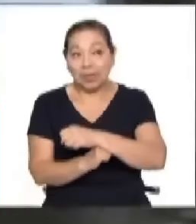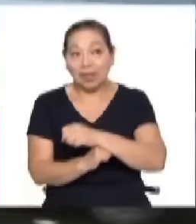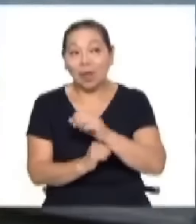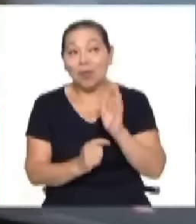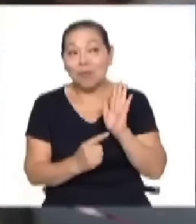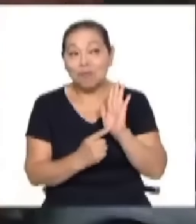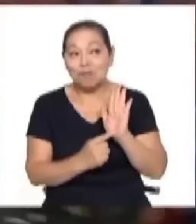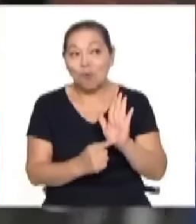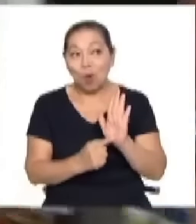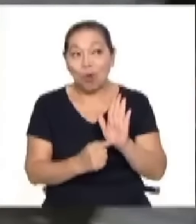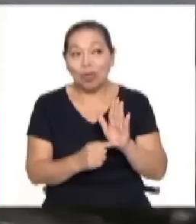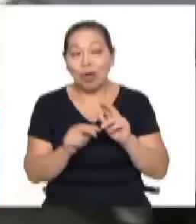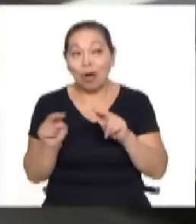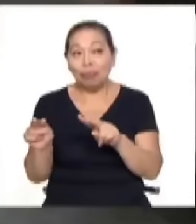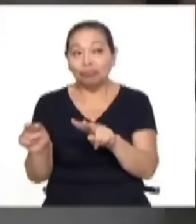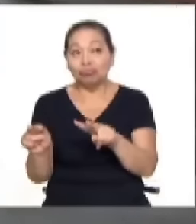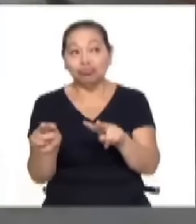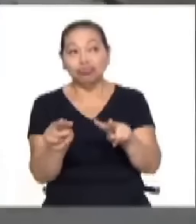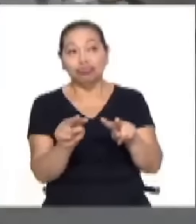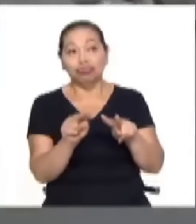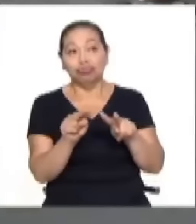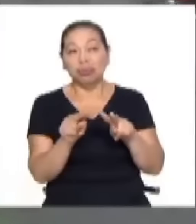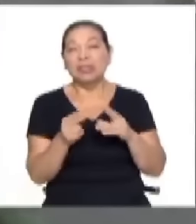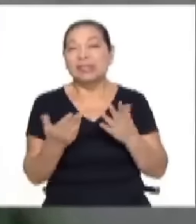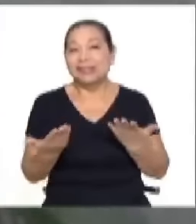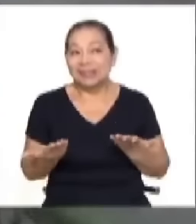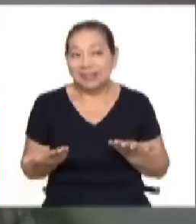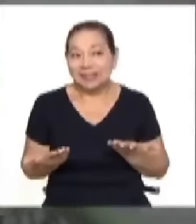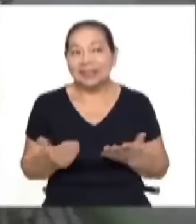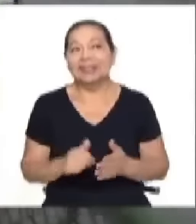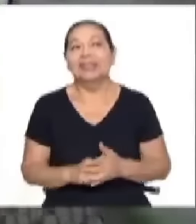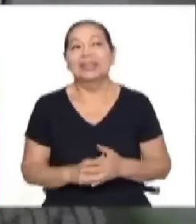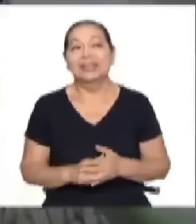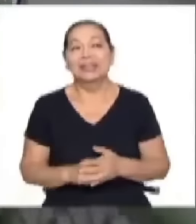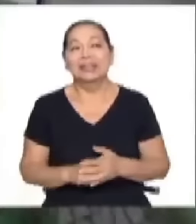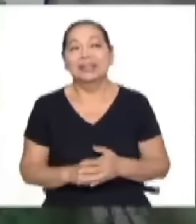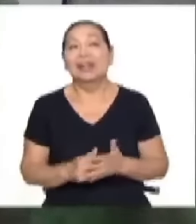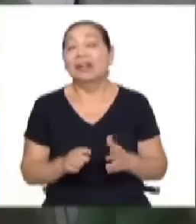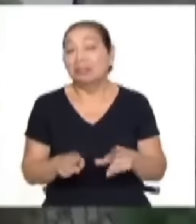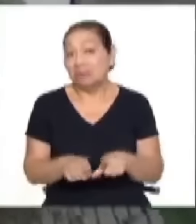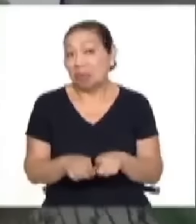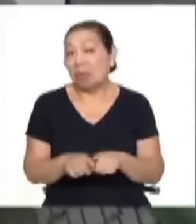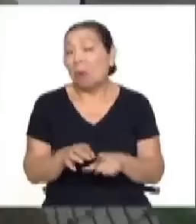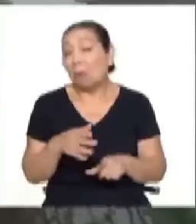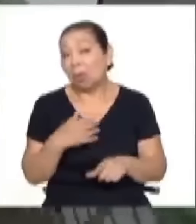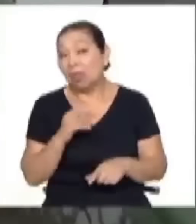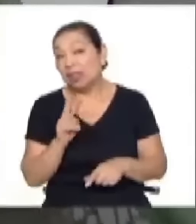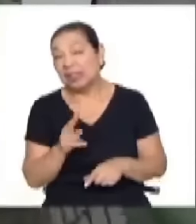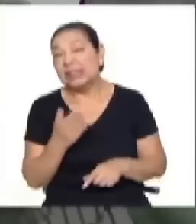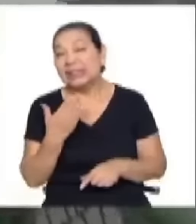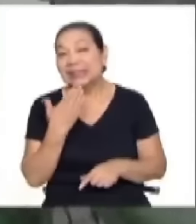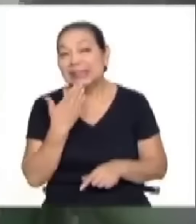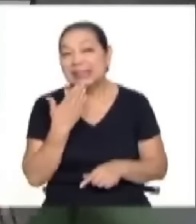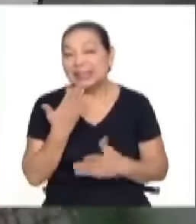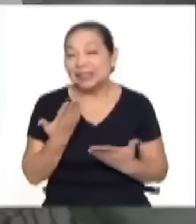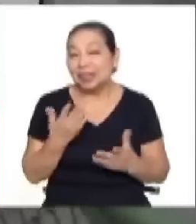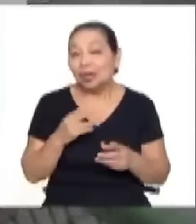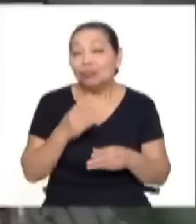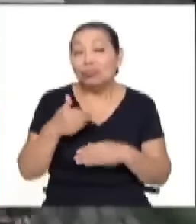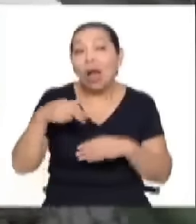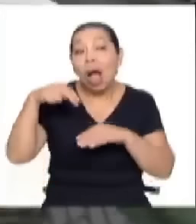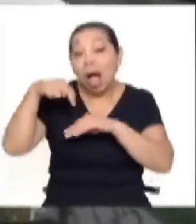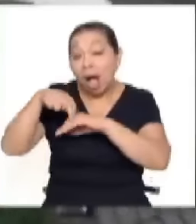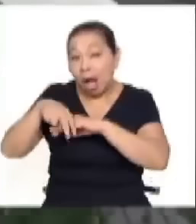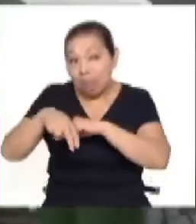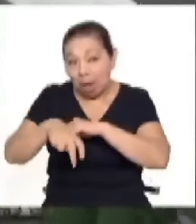haberles mostrado el panorama para que también podamos conocer ya abajo